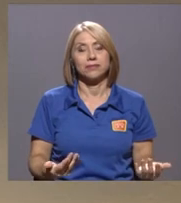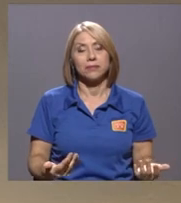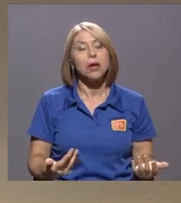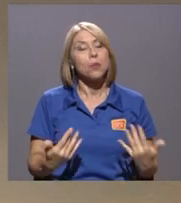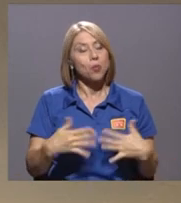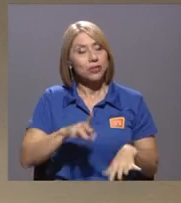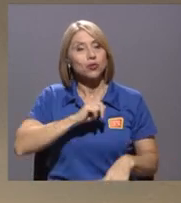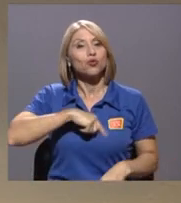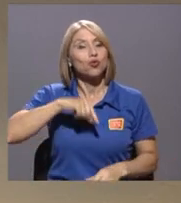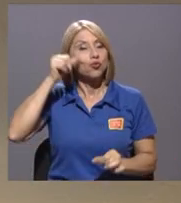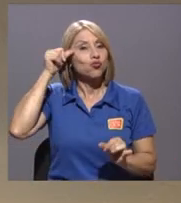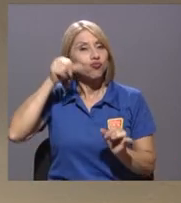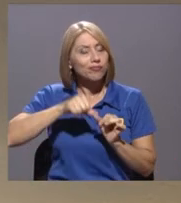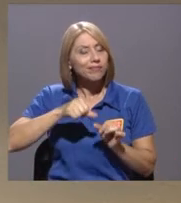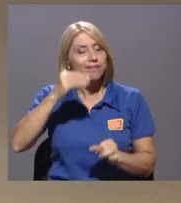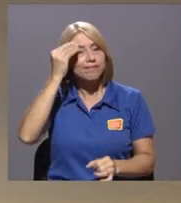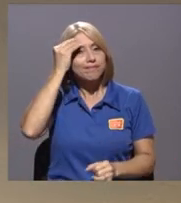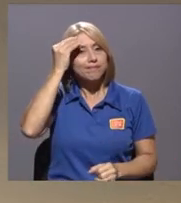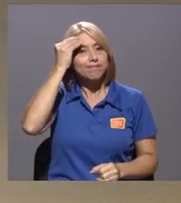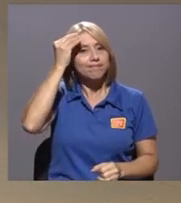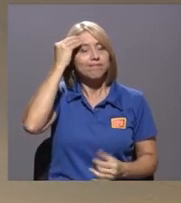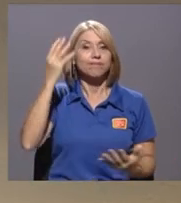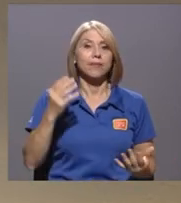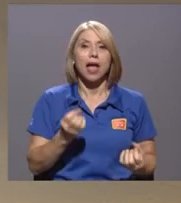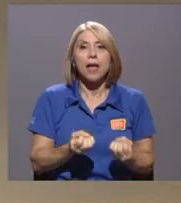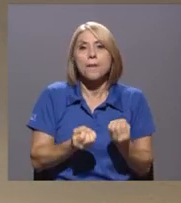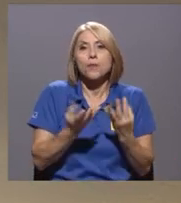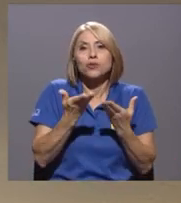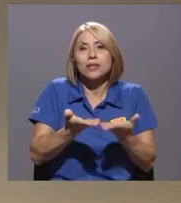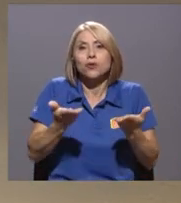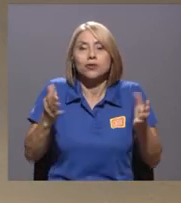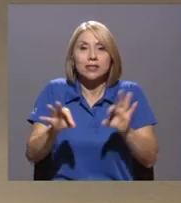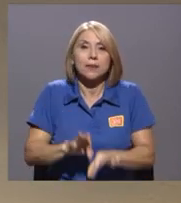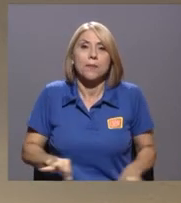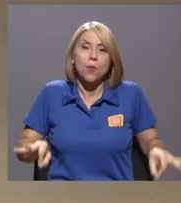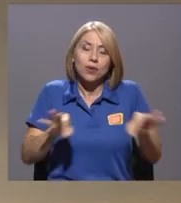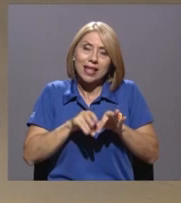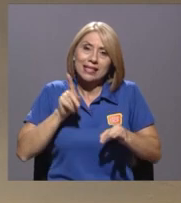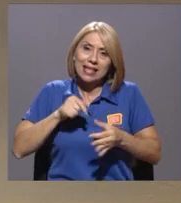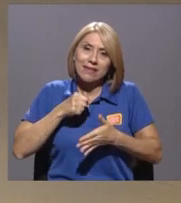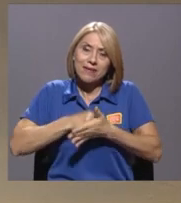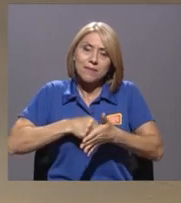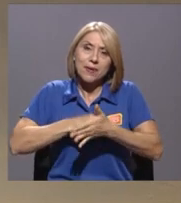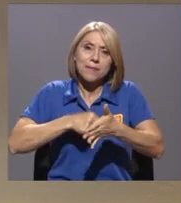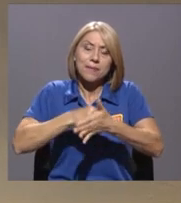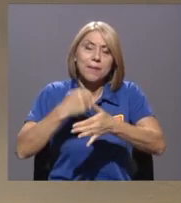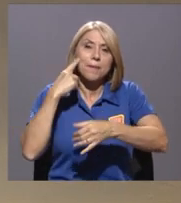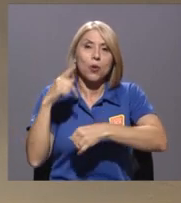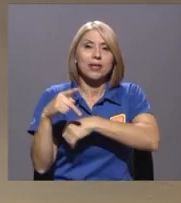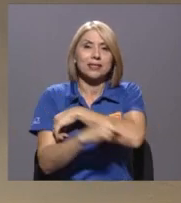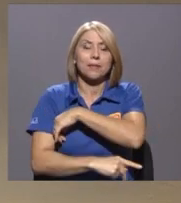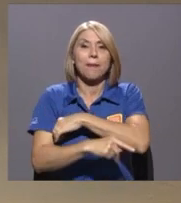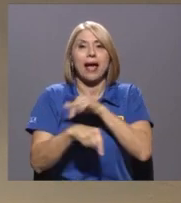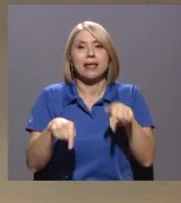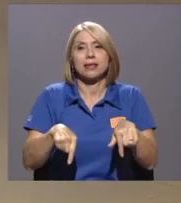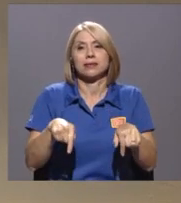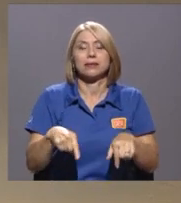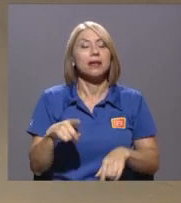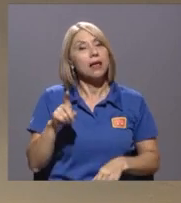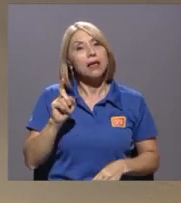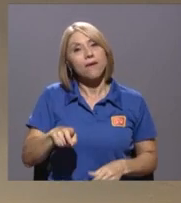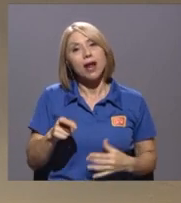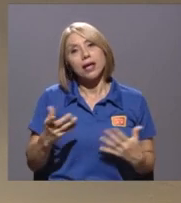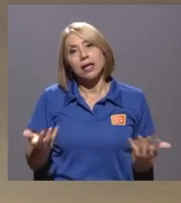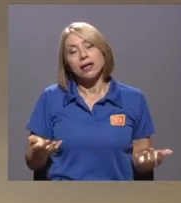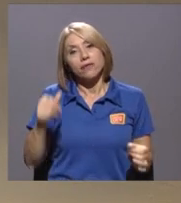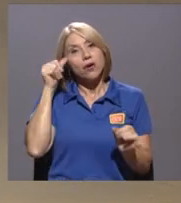presente y hay muchas cosas importantes que pelear por este país y habrá que